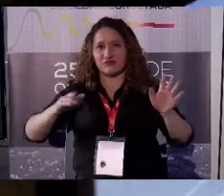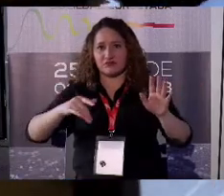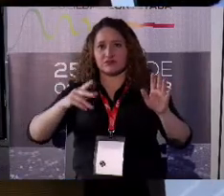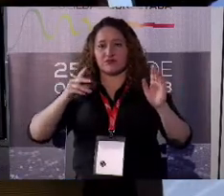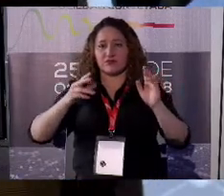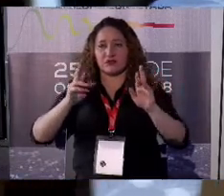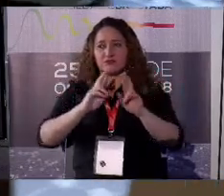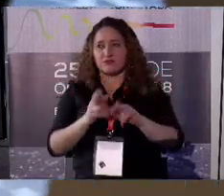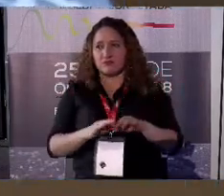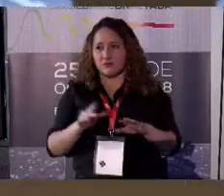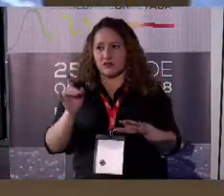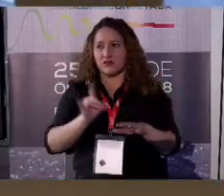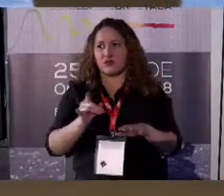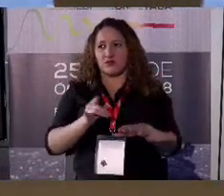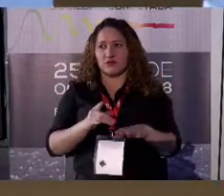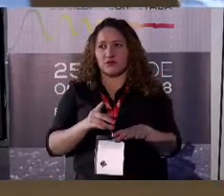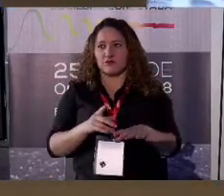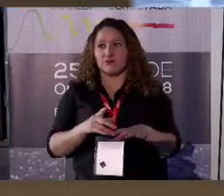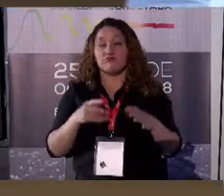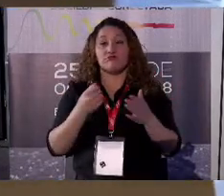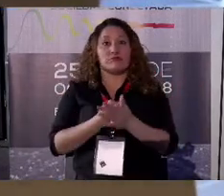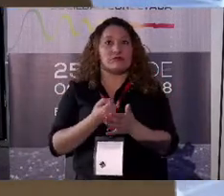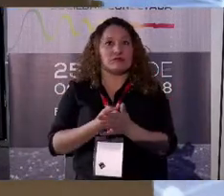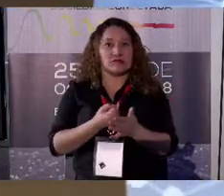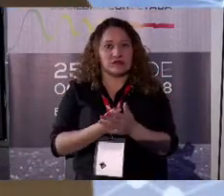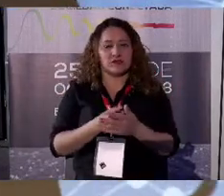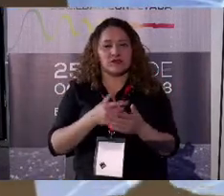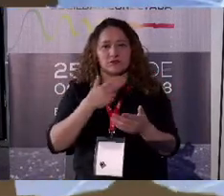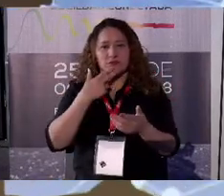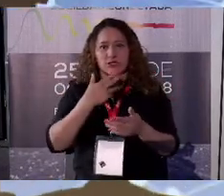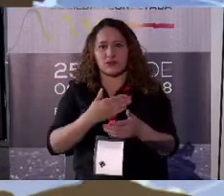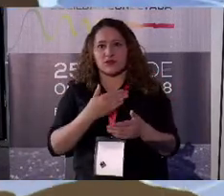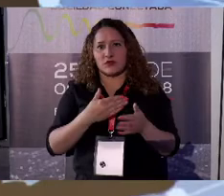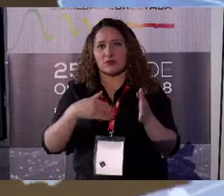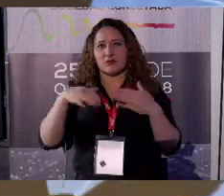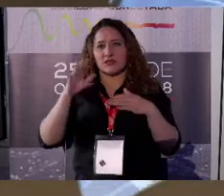Hay insistencia en que la licencia dure más tiempo, porque